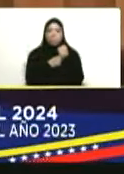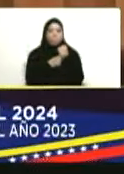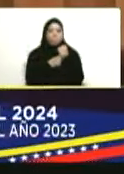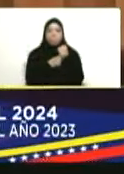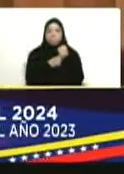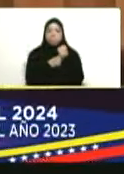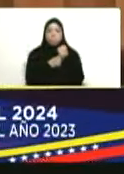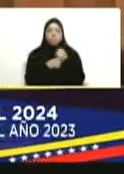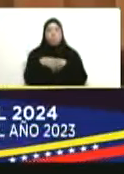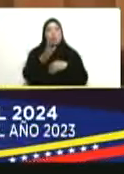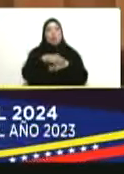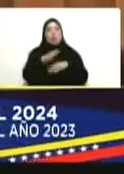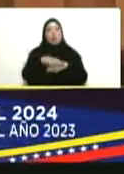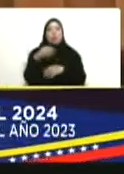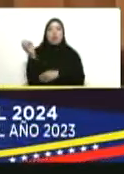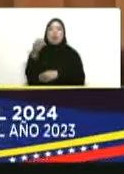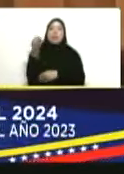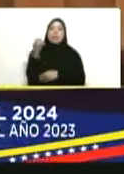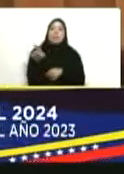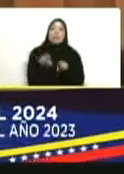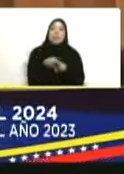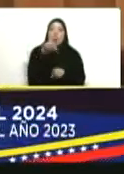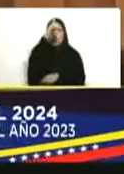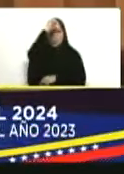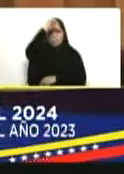La llaman la Asamblea Legítima también.